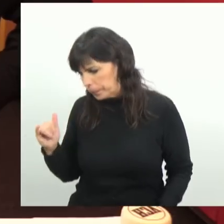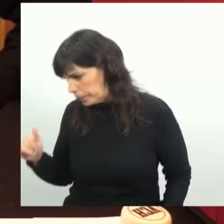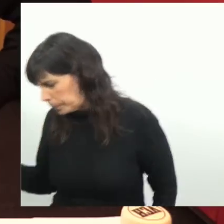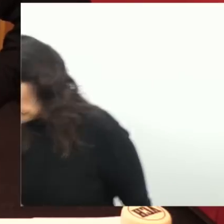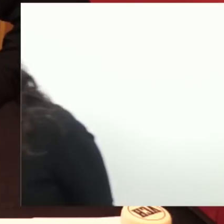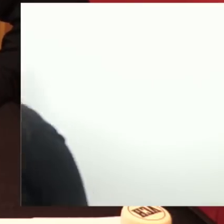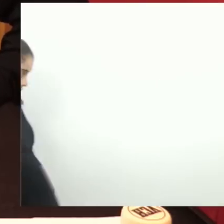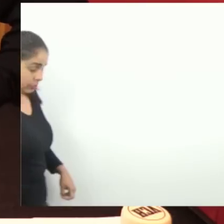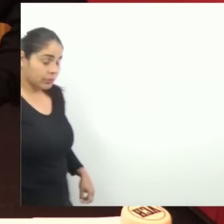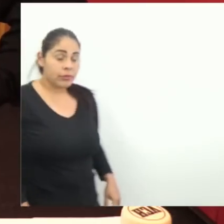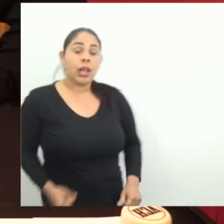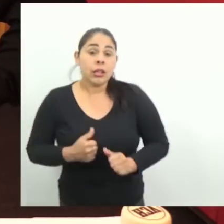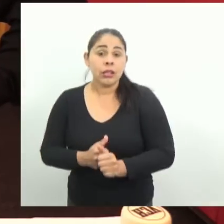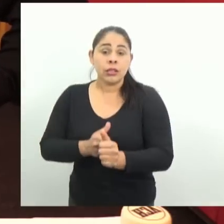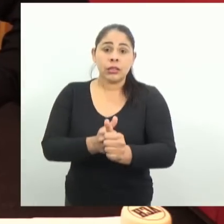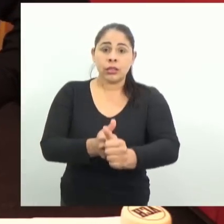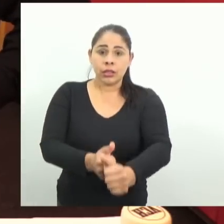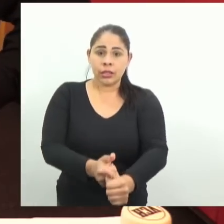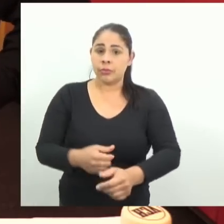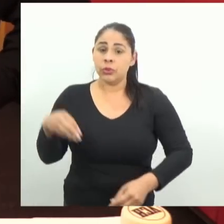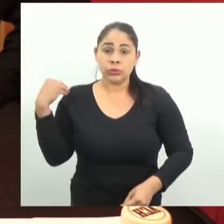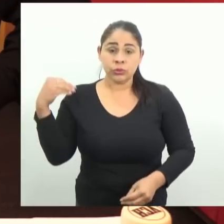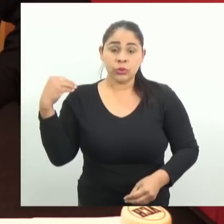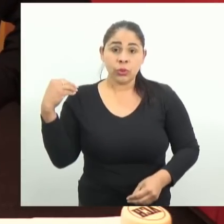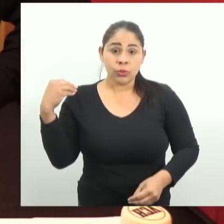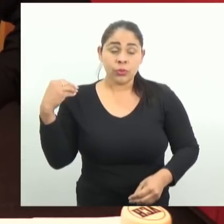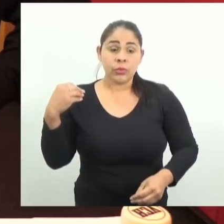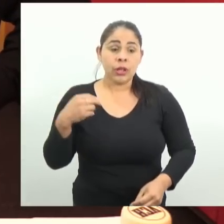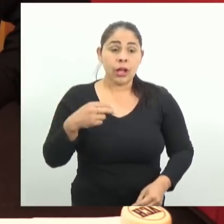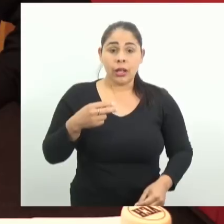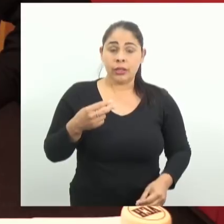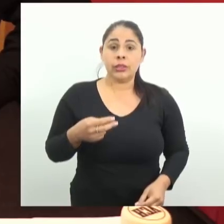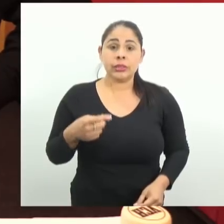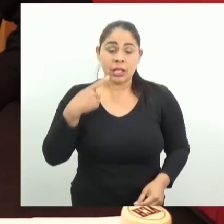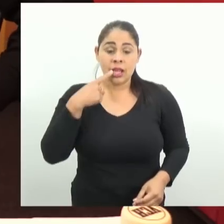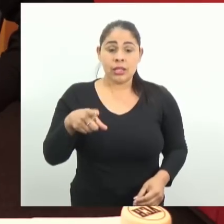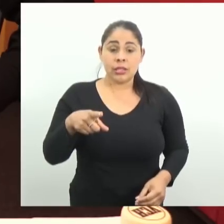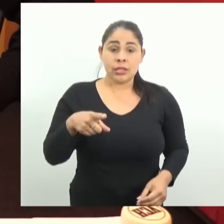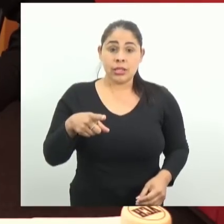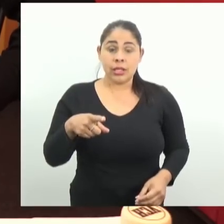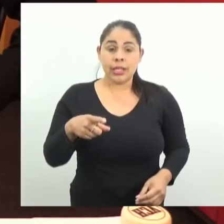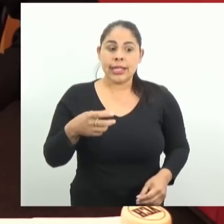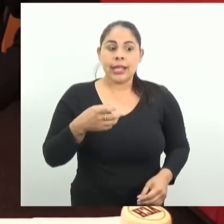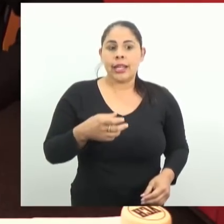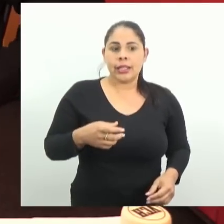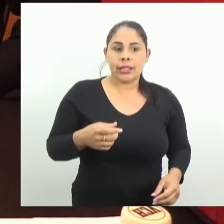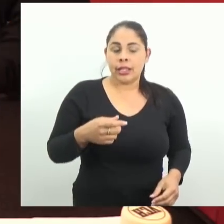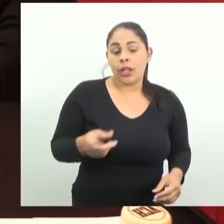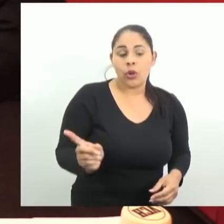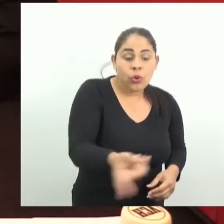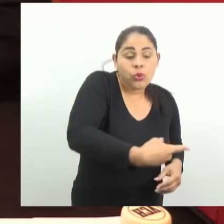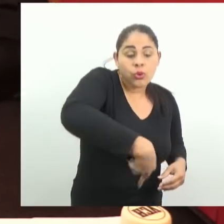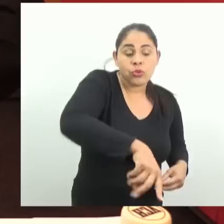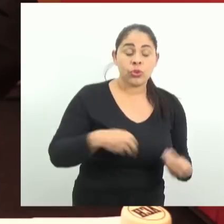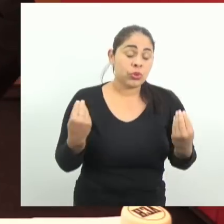Juan tenía razón cuando dice, aquel que está en vosotros es más grande, más fuerte que aquel que está